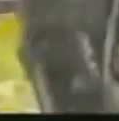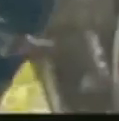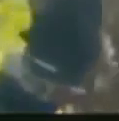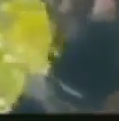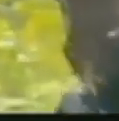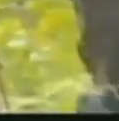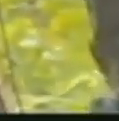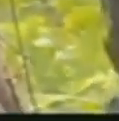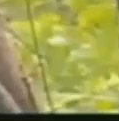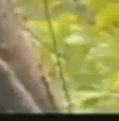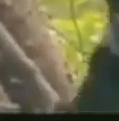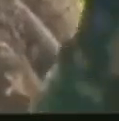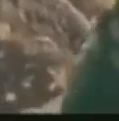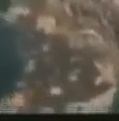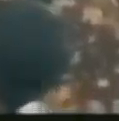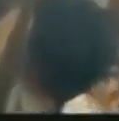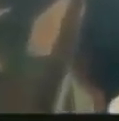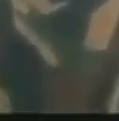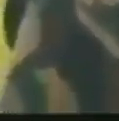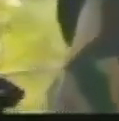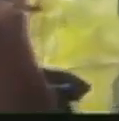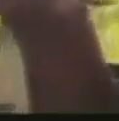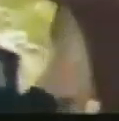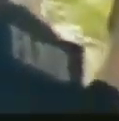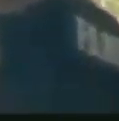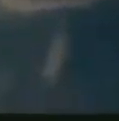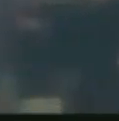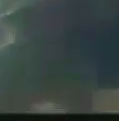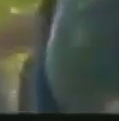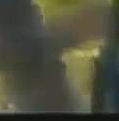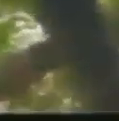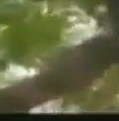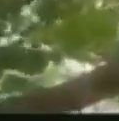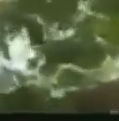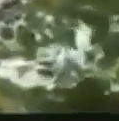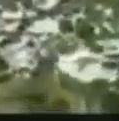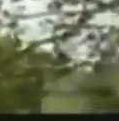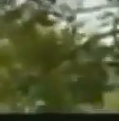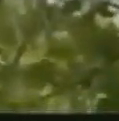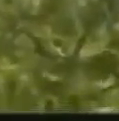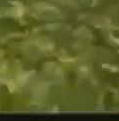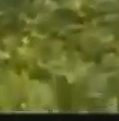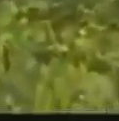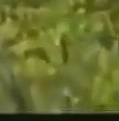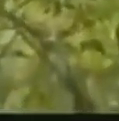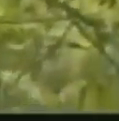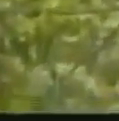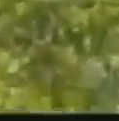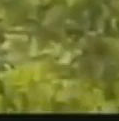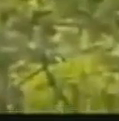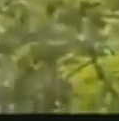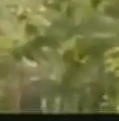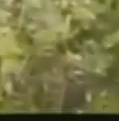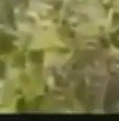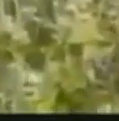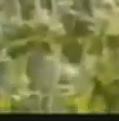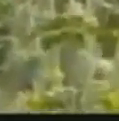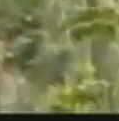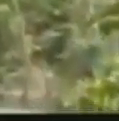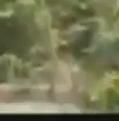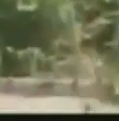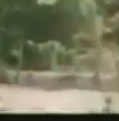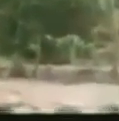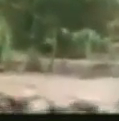también trasladar mercancías ilegales. Desde ayer se desplegó una misión de